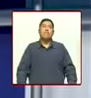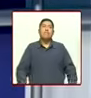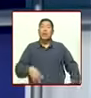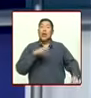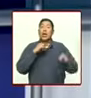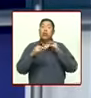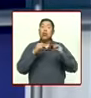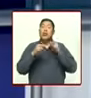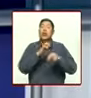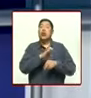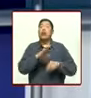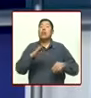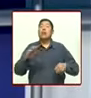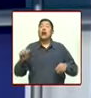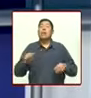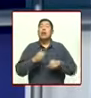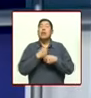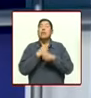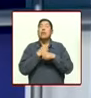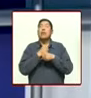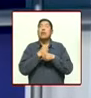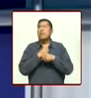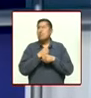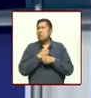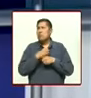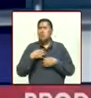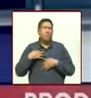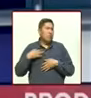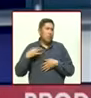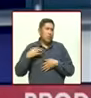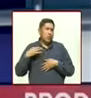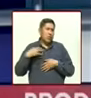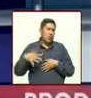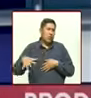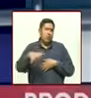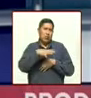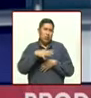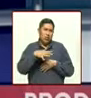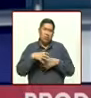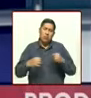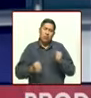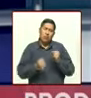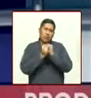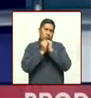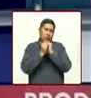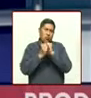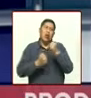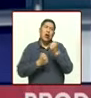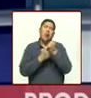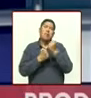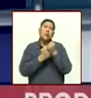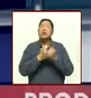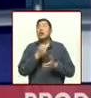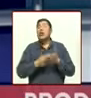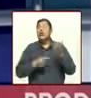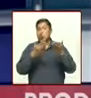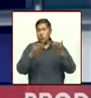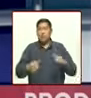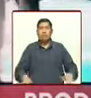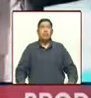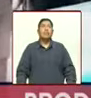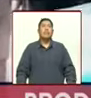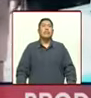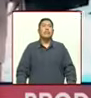Buenas noticias desde Cochabamba, porque los productores del trópico de este departamento se suman a nuestra campaña. ¿Cuál será su aporte? Presten